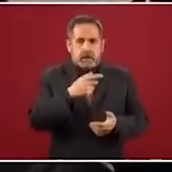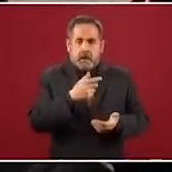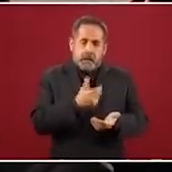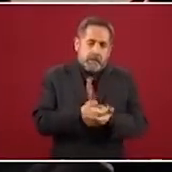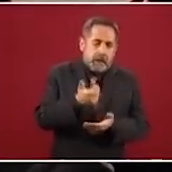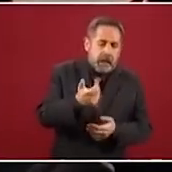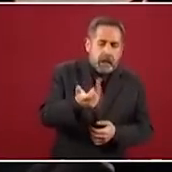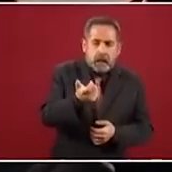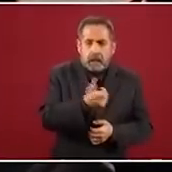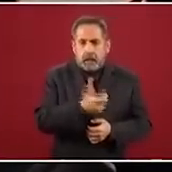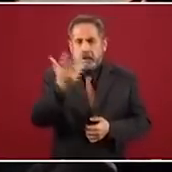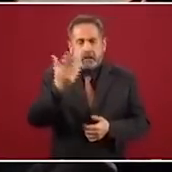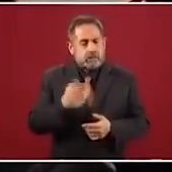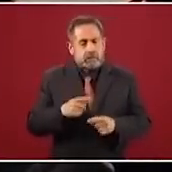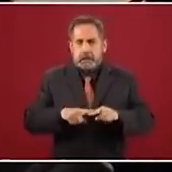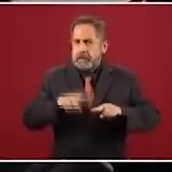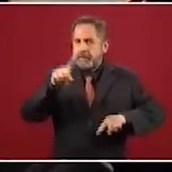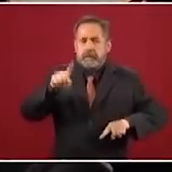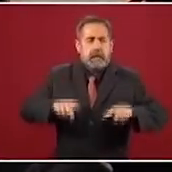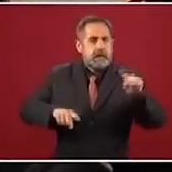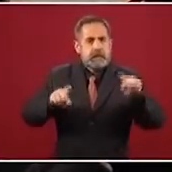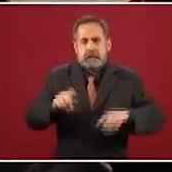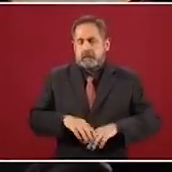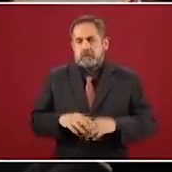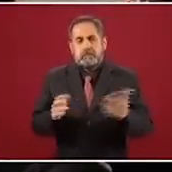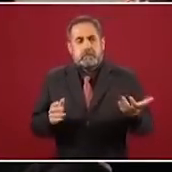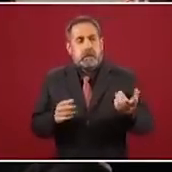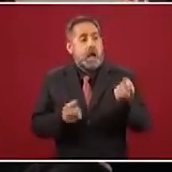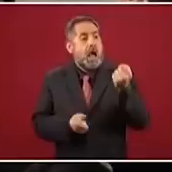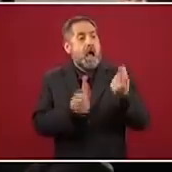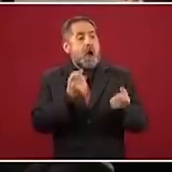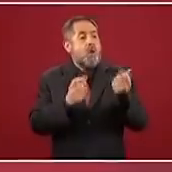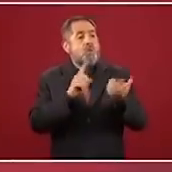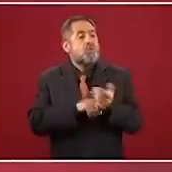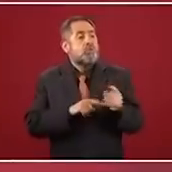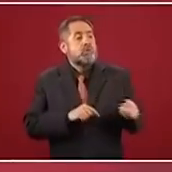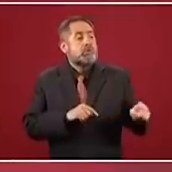precios completamente diferentes, en algunos casos